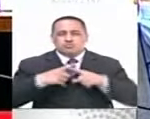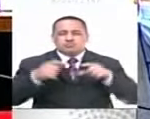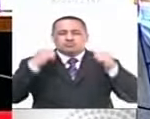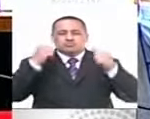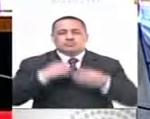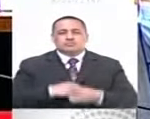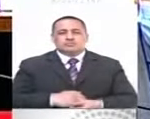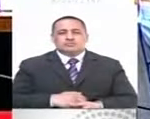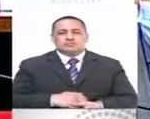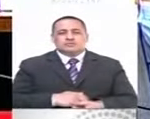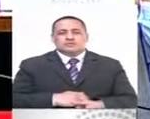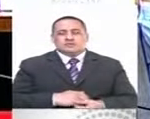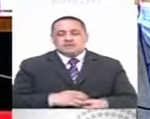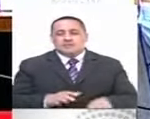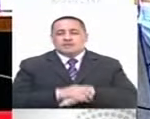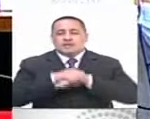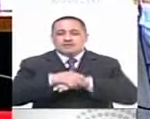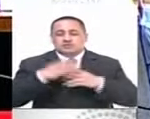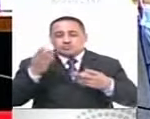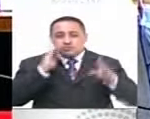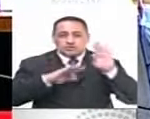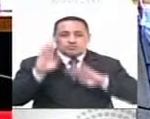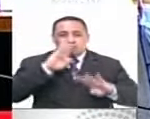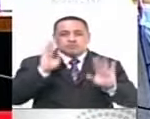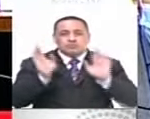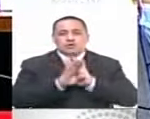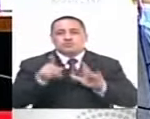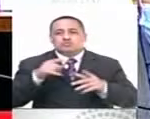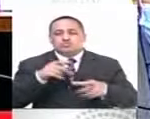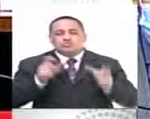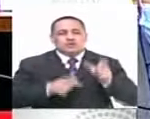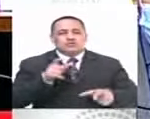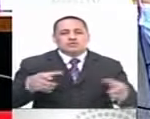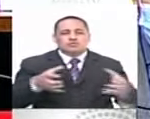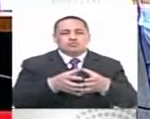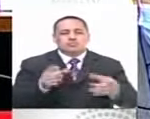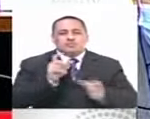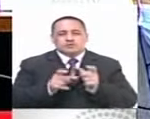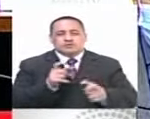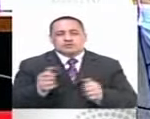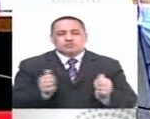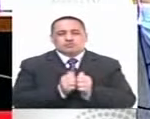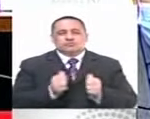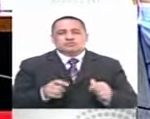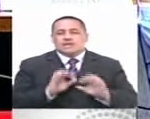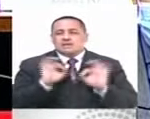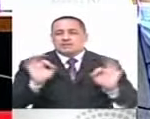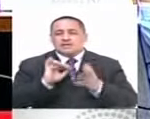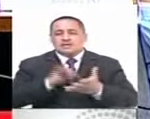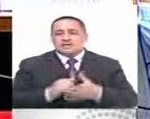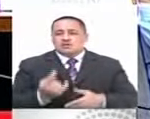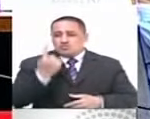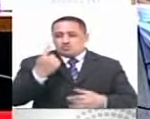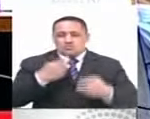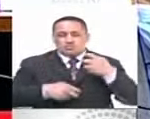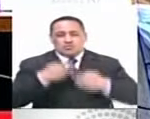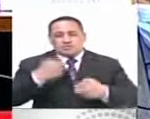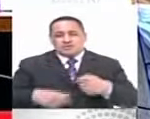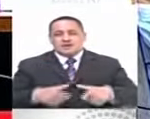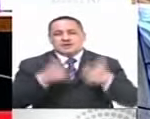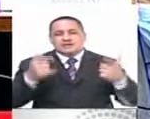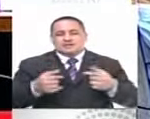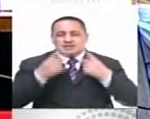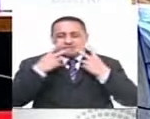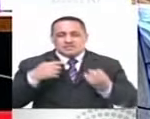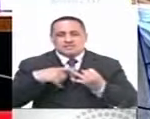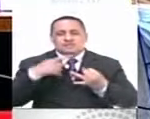manifestación, que la felicito porque estaba preocupada por su personal, por su gente. Nada más que uno en ese problema de Las Bambas. Deberíamos haber